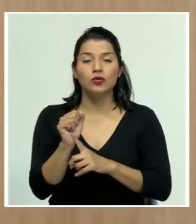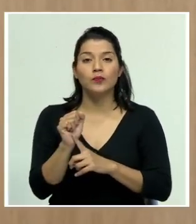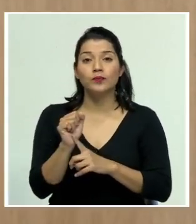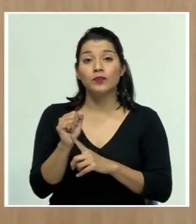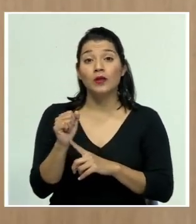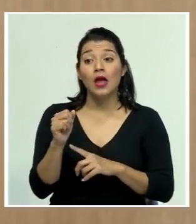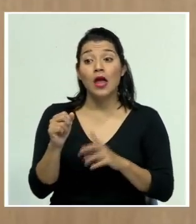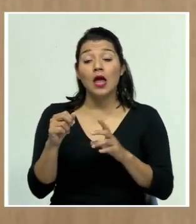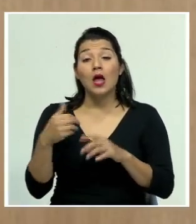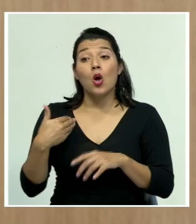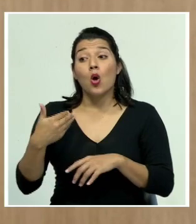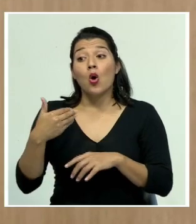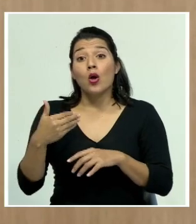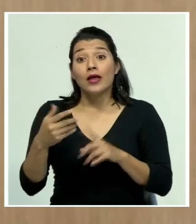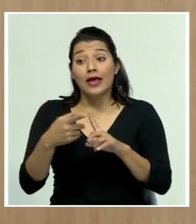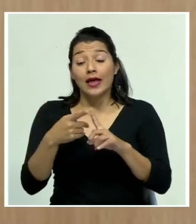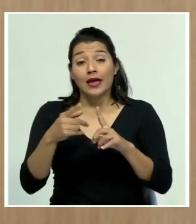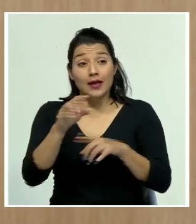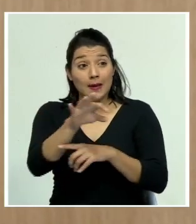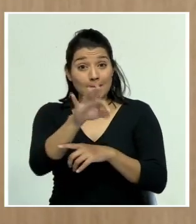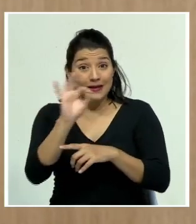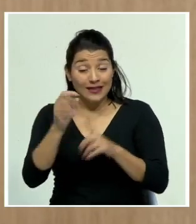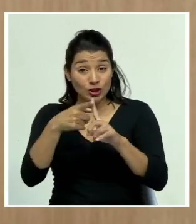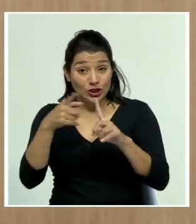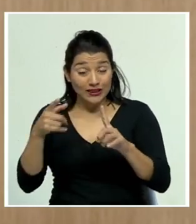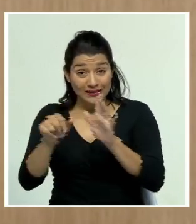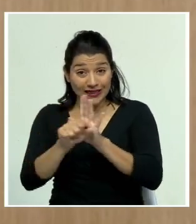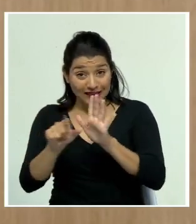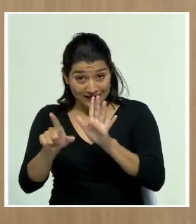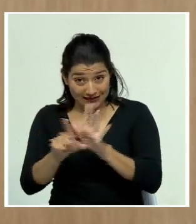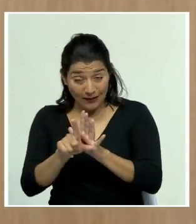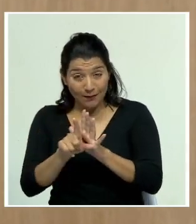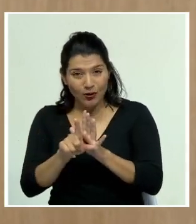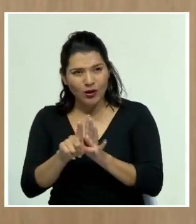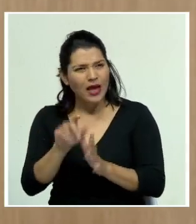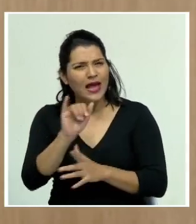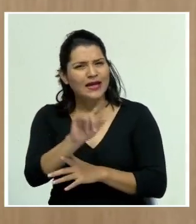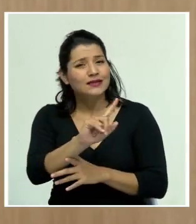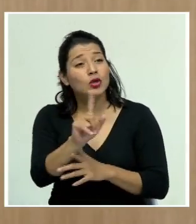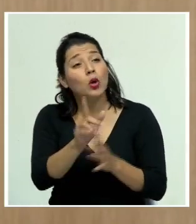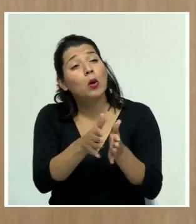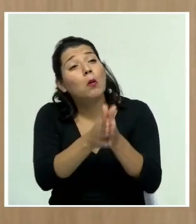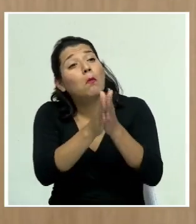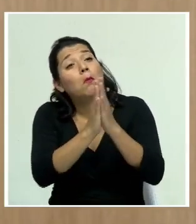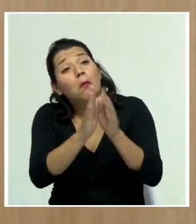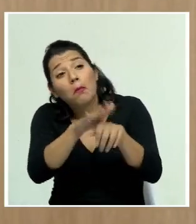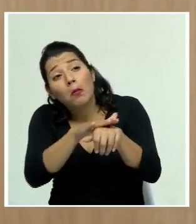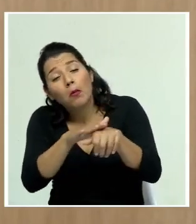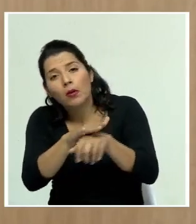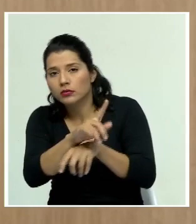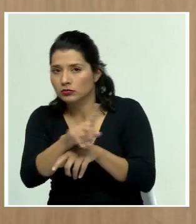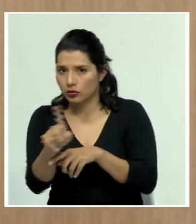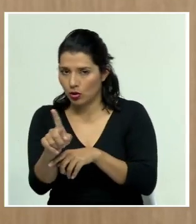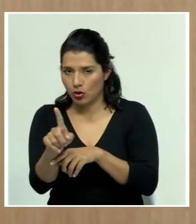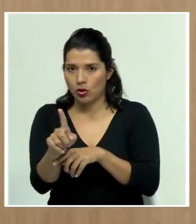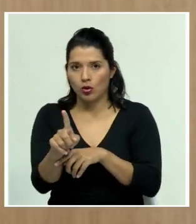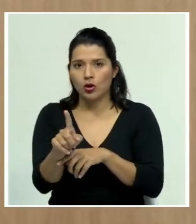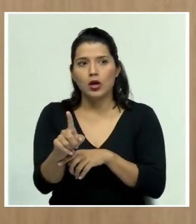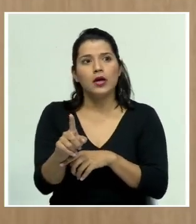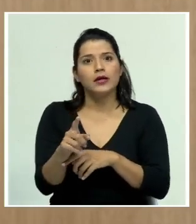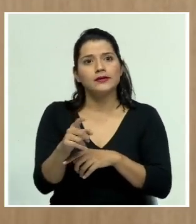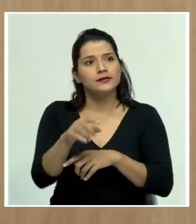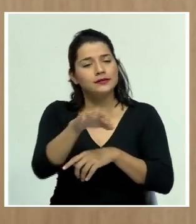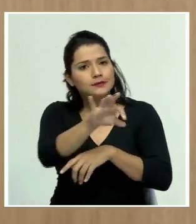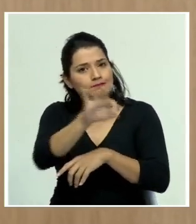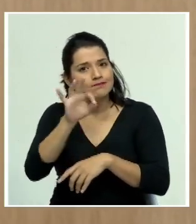audiencias que se solicitan desde la Asamblea Legislativa no son una especie de solicitud de un favor a los ministros. Son audiencias absolutamente